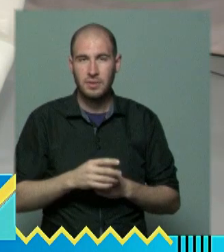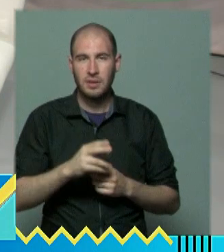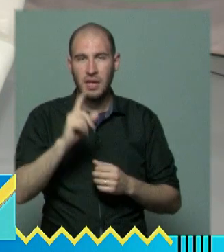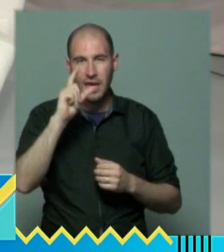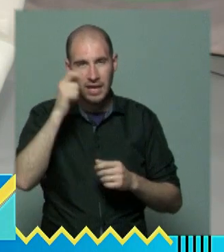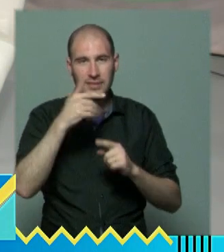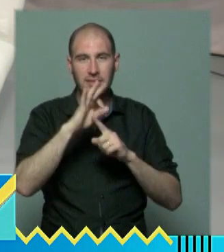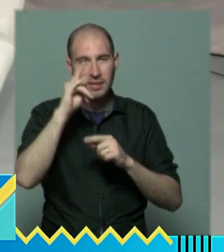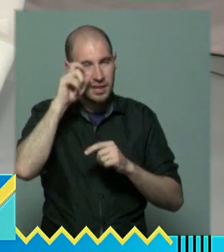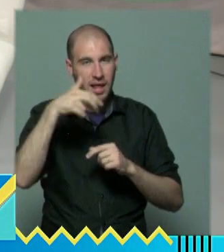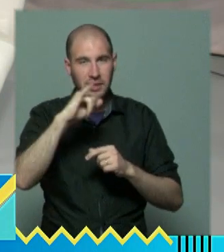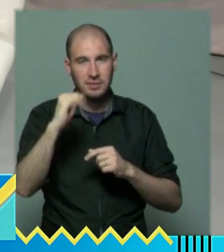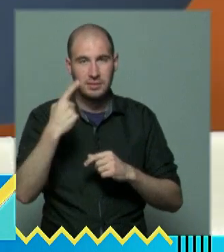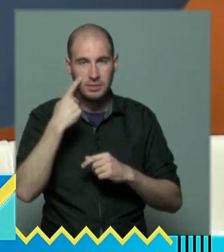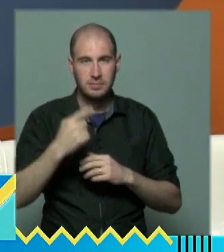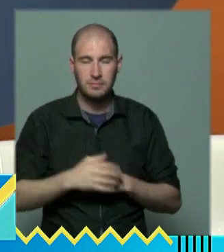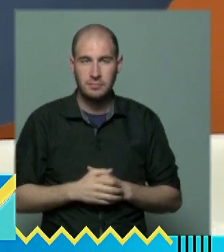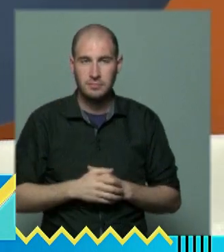Eskenazi,